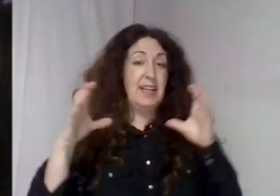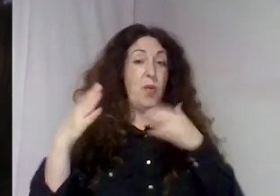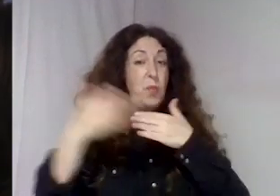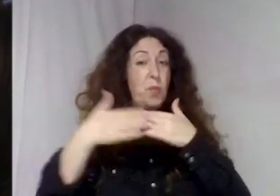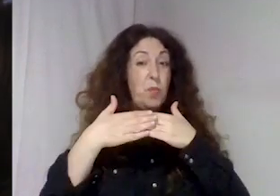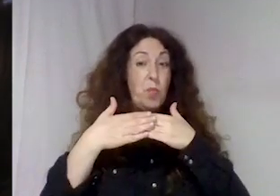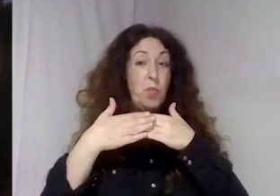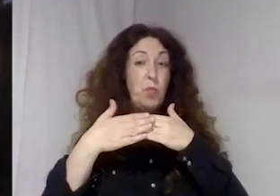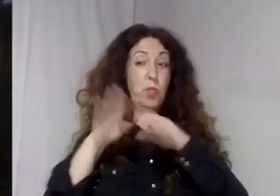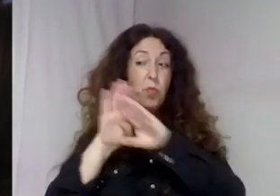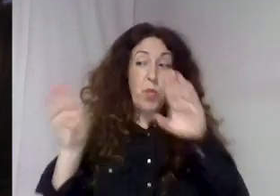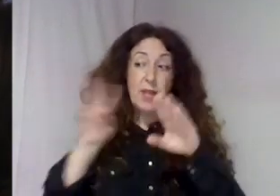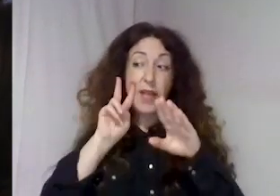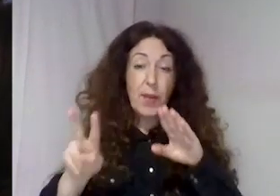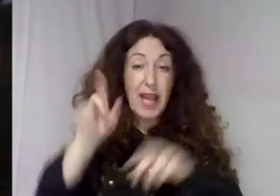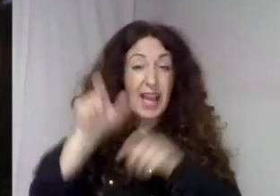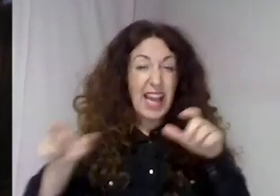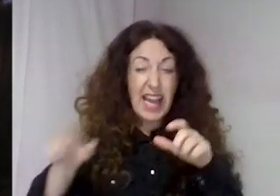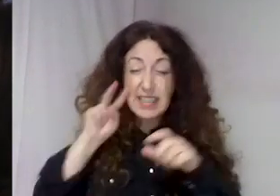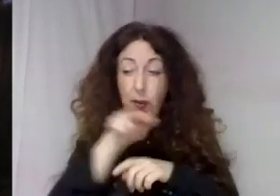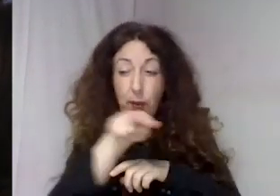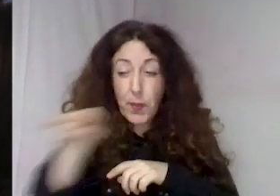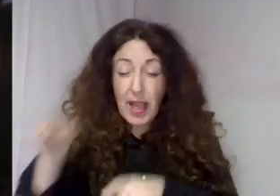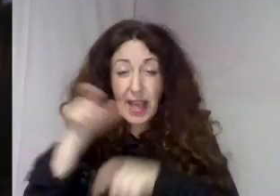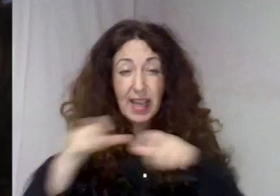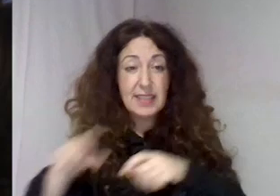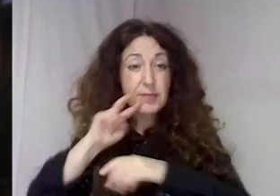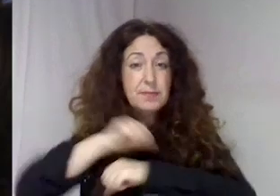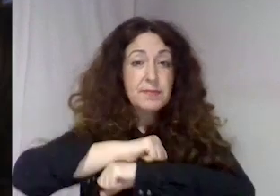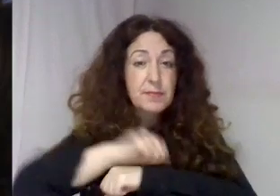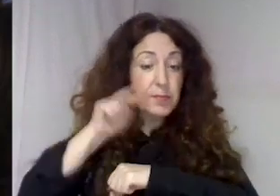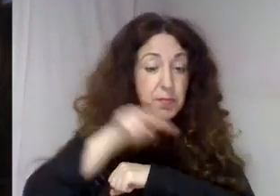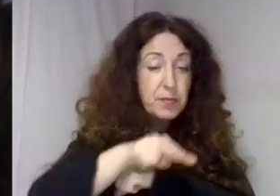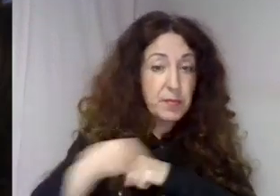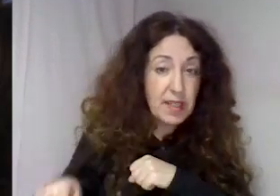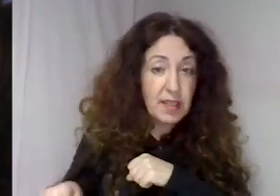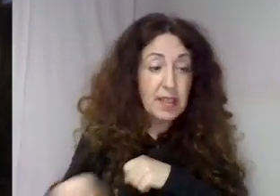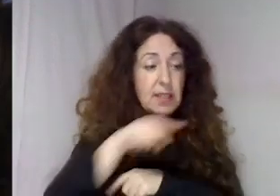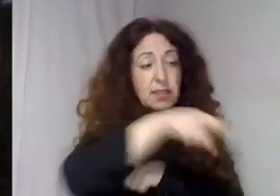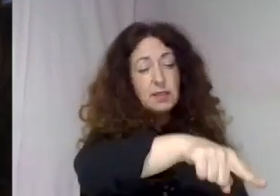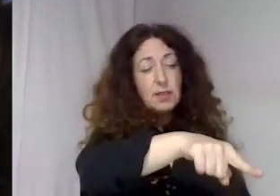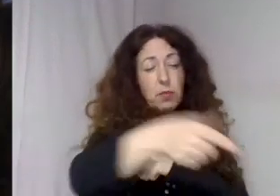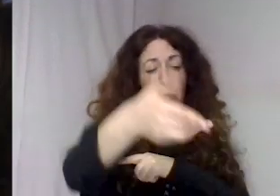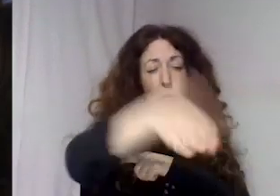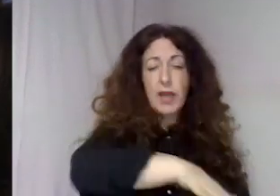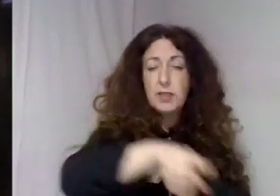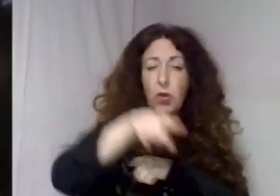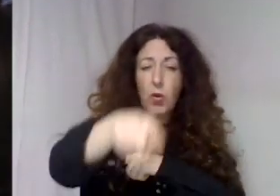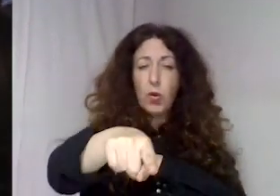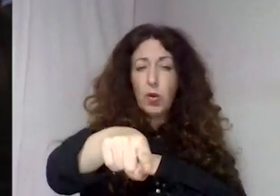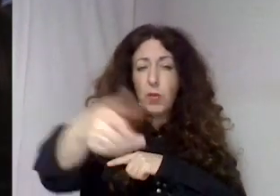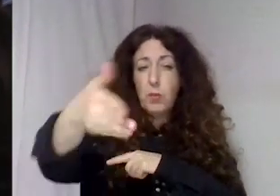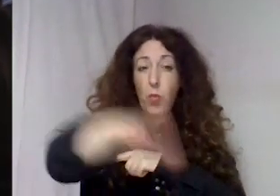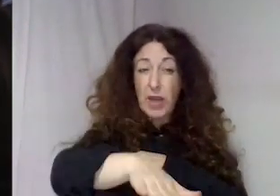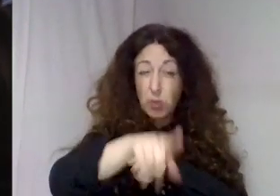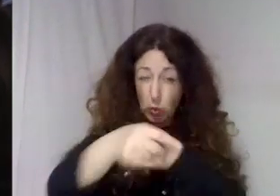estaba la verdad. Bueno, yo tendría una edad que no, para no entender, pero sí la escena me marcó, que es una